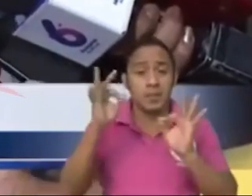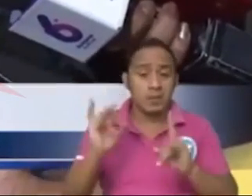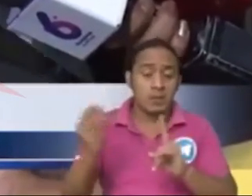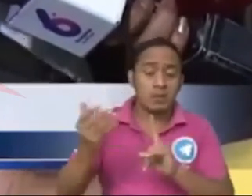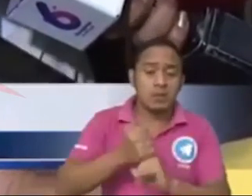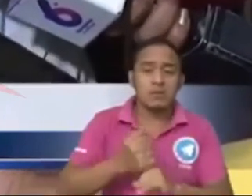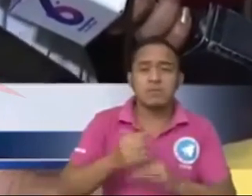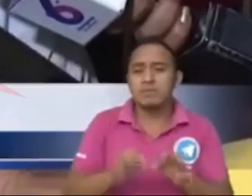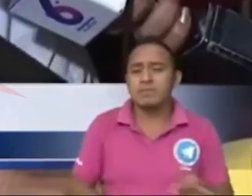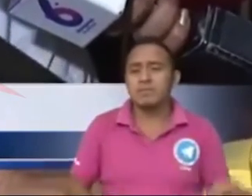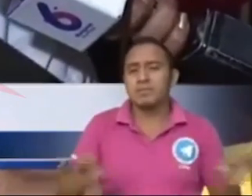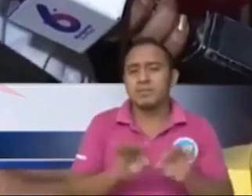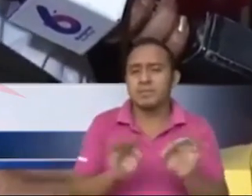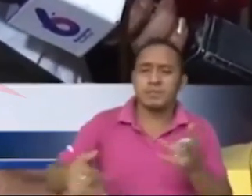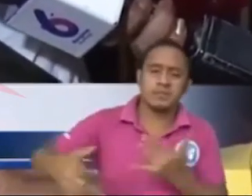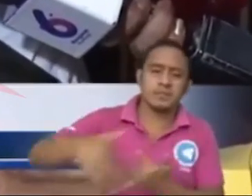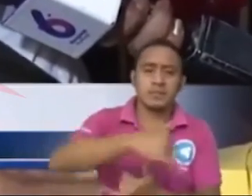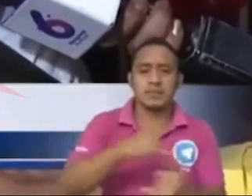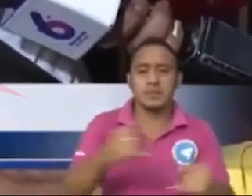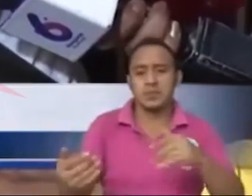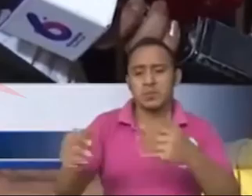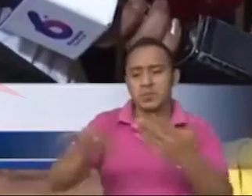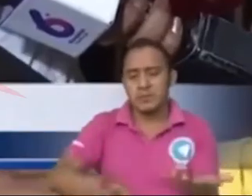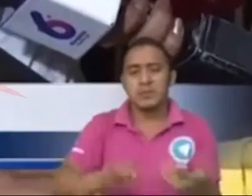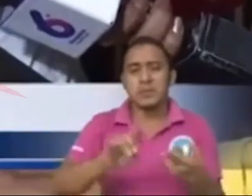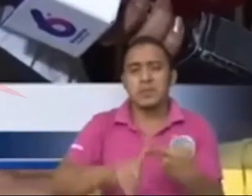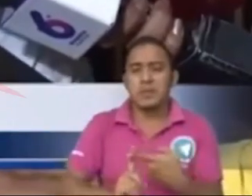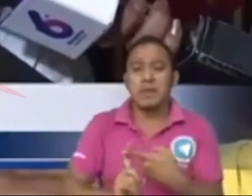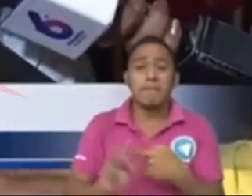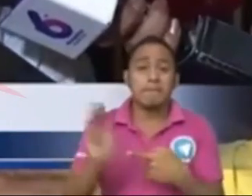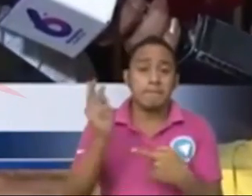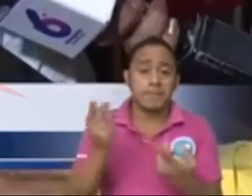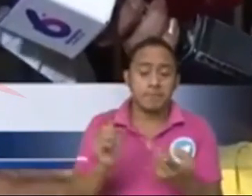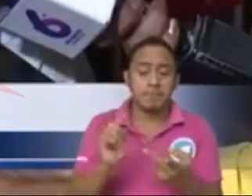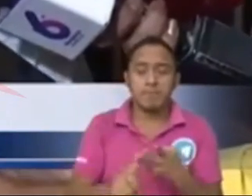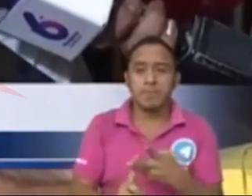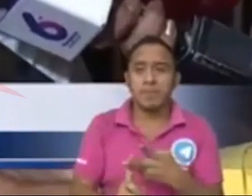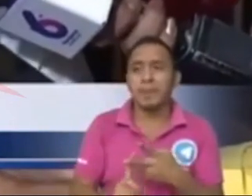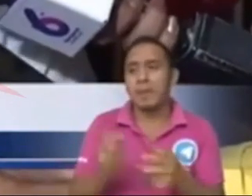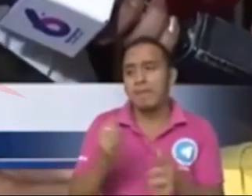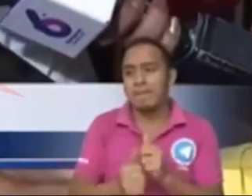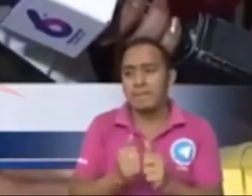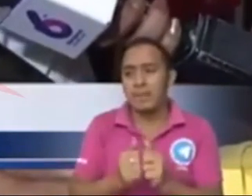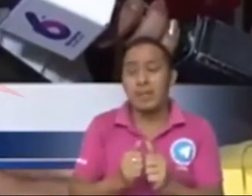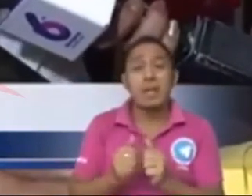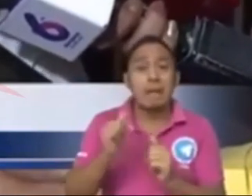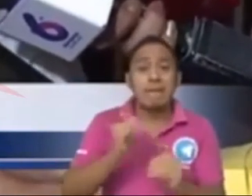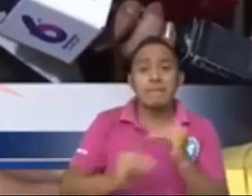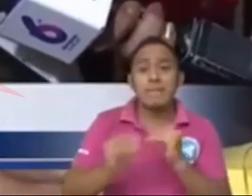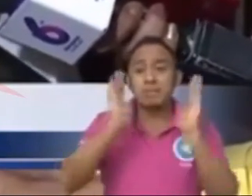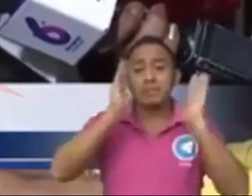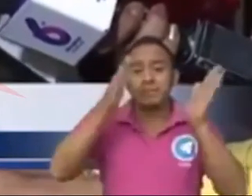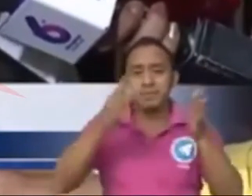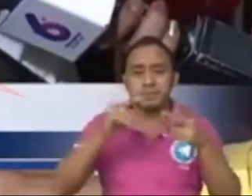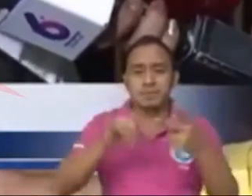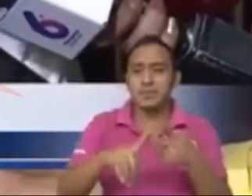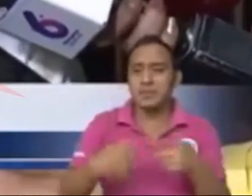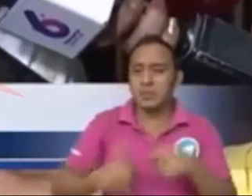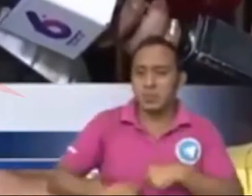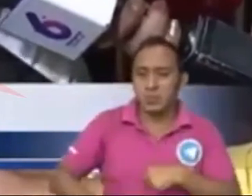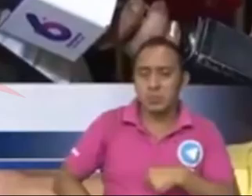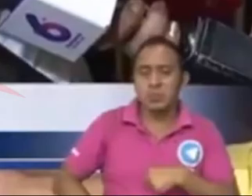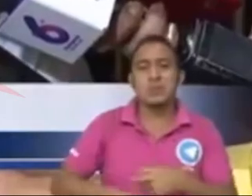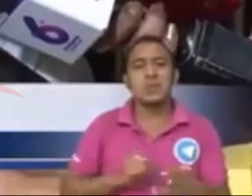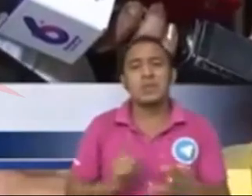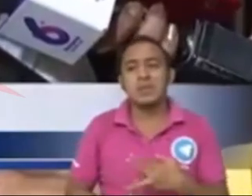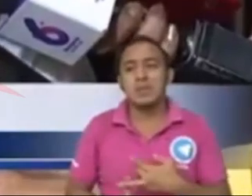logros importantes del Ministerio de Salud relacionados con la mortalidad materna, la mortalidad infantil, el hecho de haber brindado más atenciones en salud, más